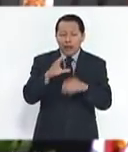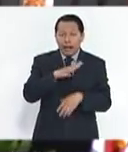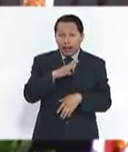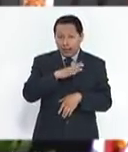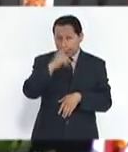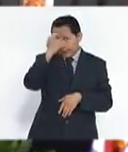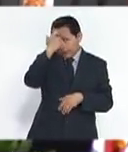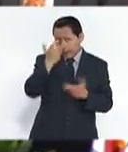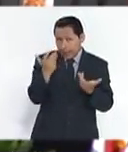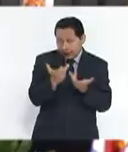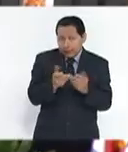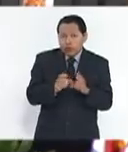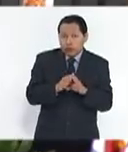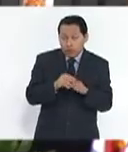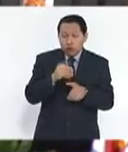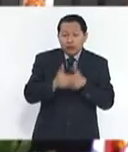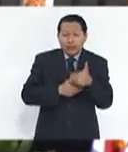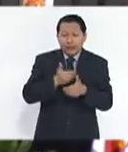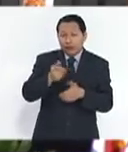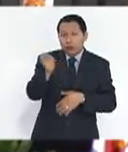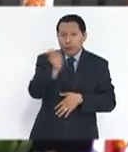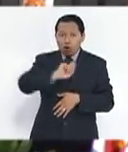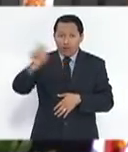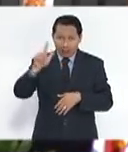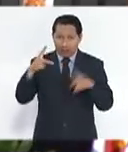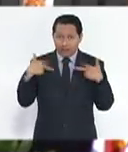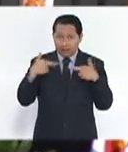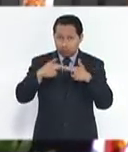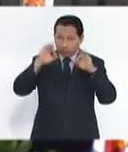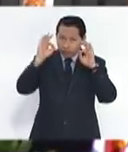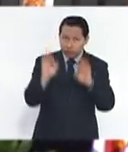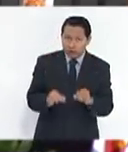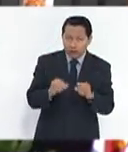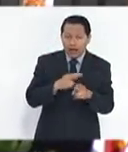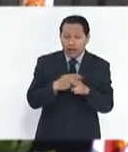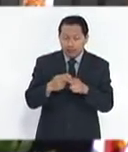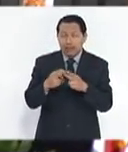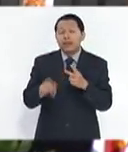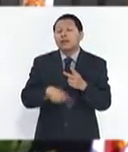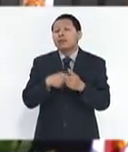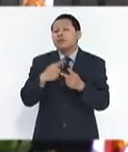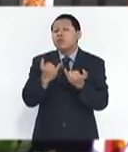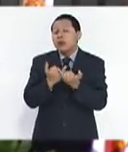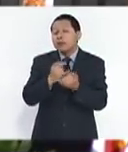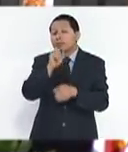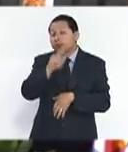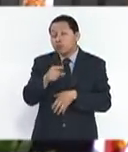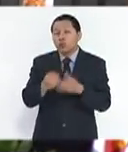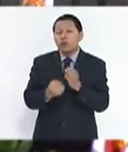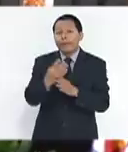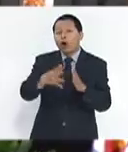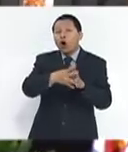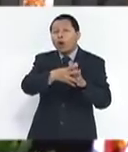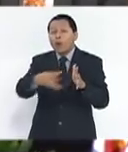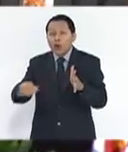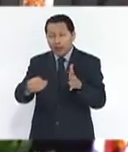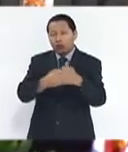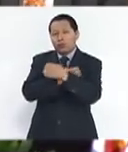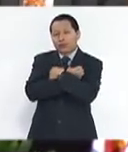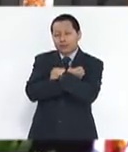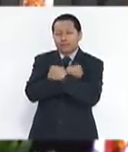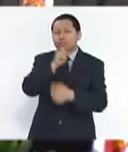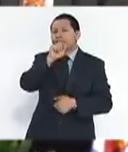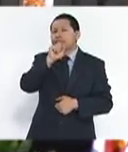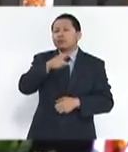un auténtico servicio profesional docente hasta la puesta en marcha de un nuevo modelo educativo. Pero como en